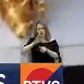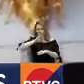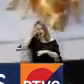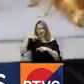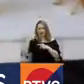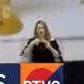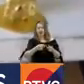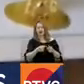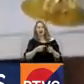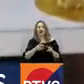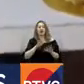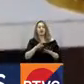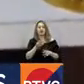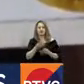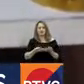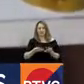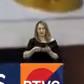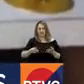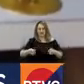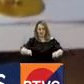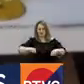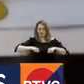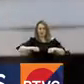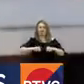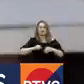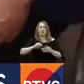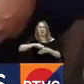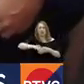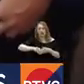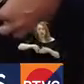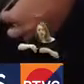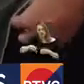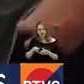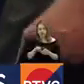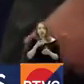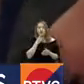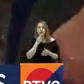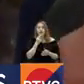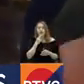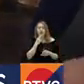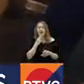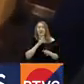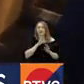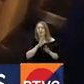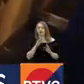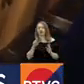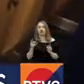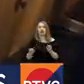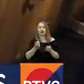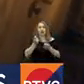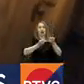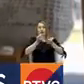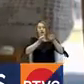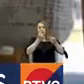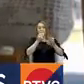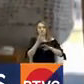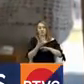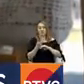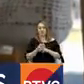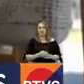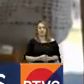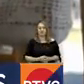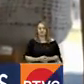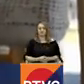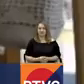y horizontal cestería a trabajo en barro y dulcería típica fueron los pilares de venta para impulsar la economía de los artesanos hoy